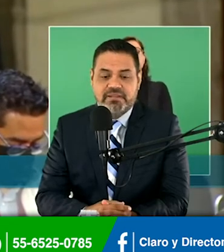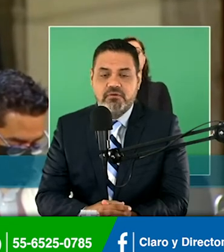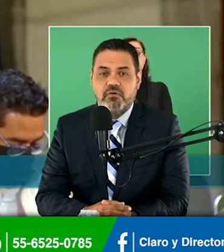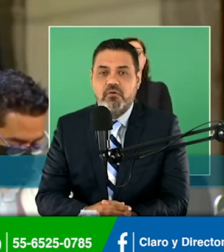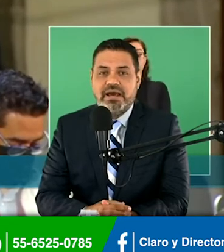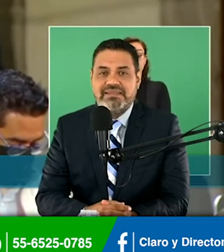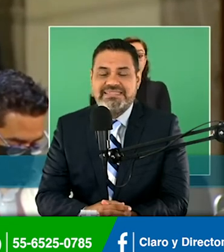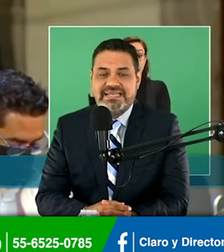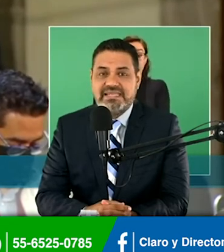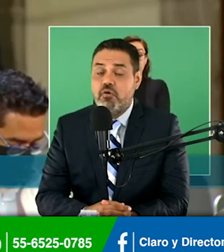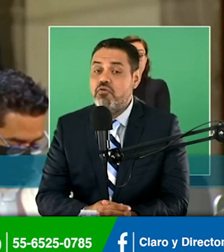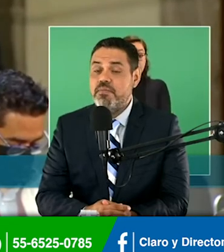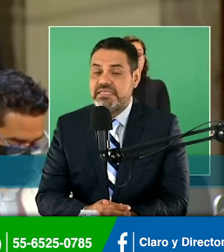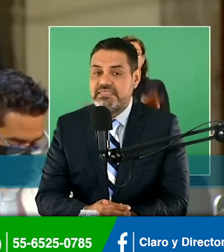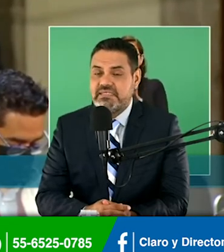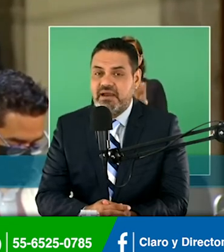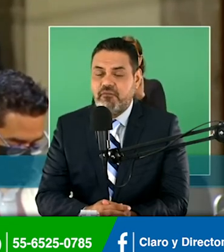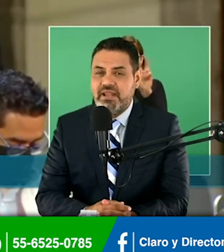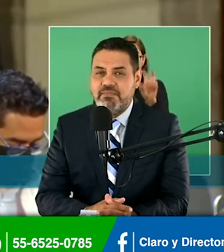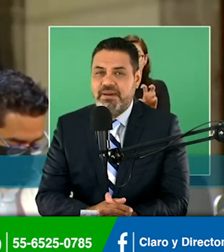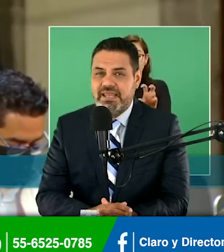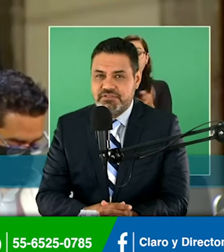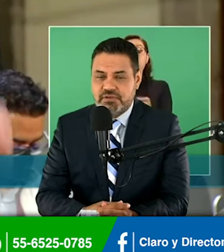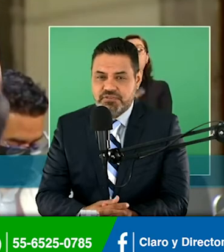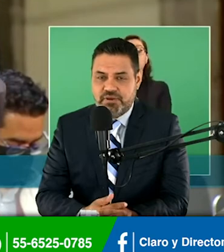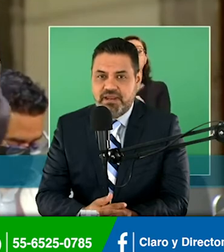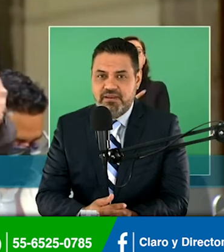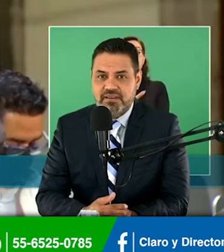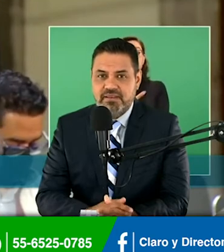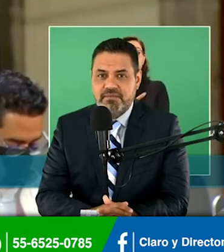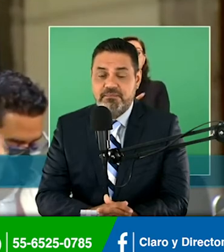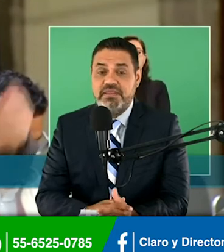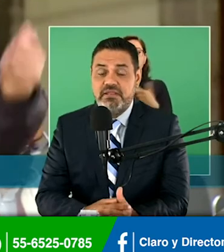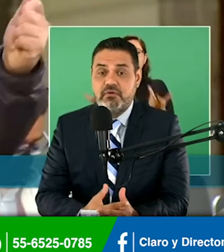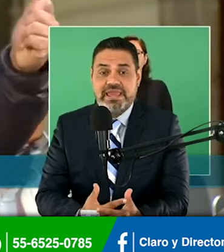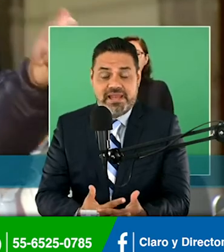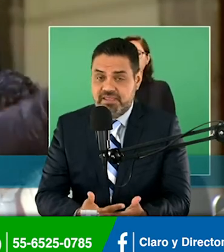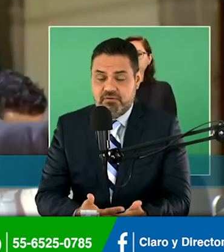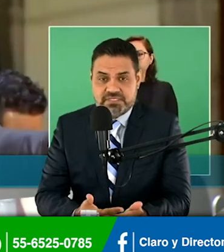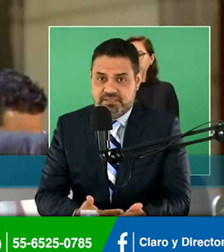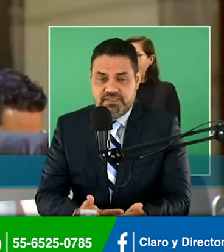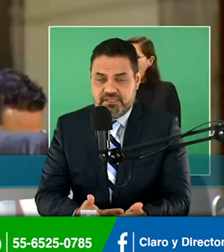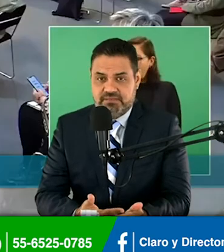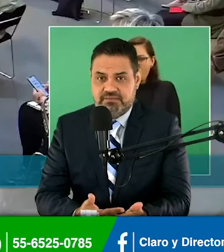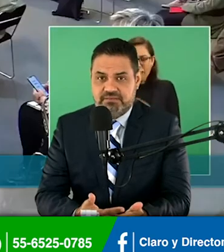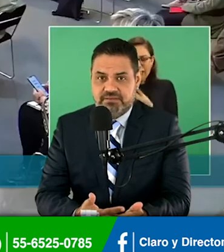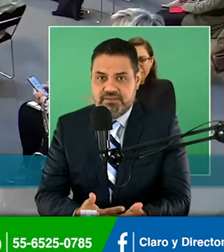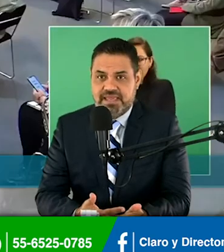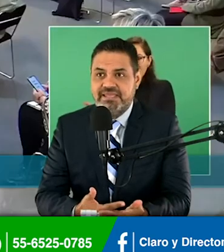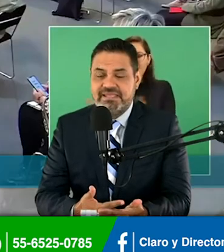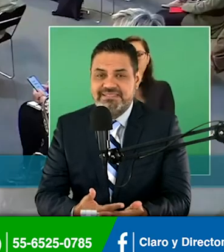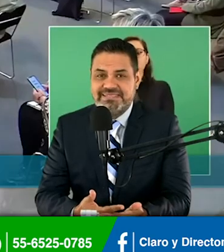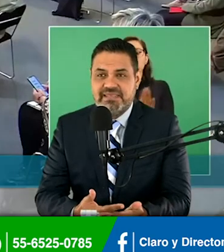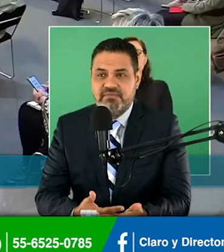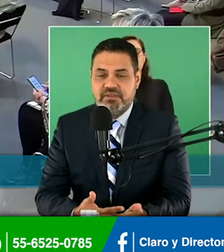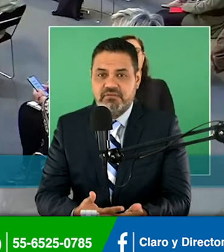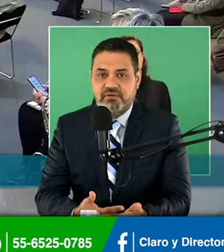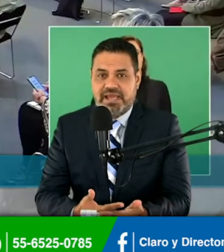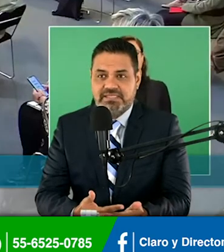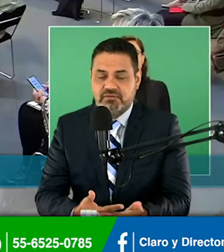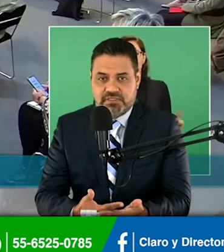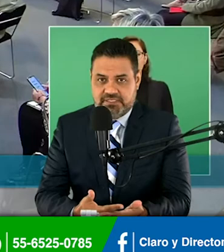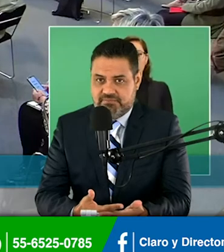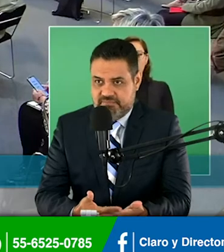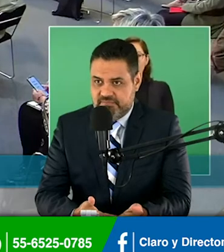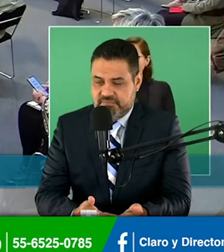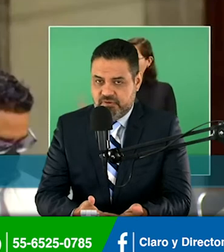acampando desde hace un mes afuera de Palacio Nacional, pidiendo que alguien los atienda, que alguien les dé seguimiento